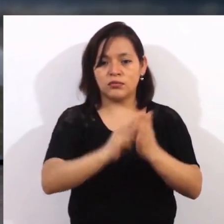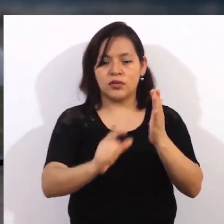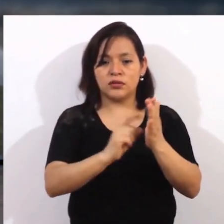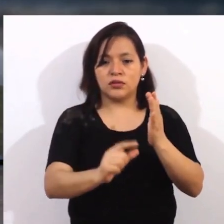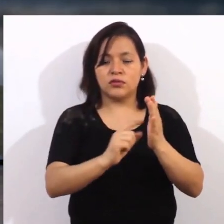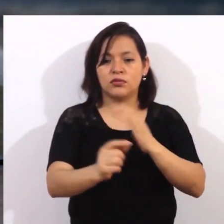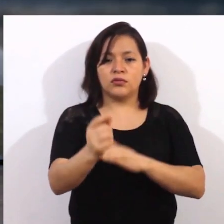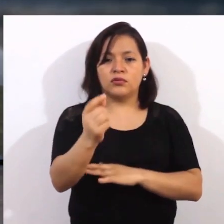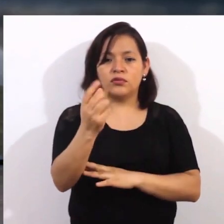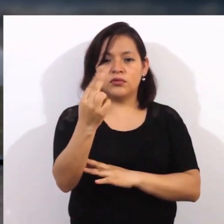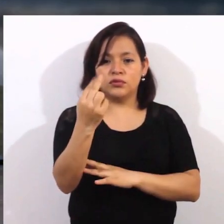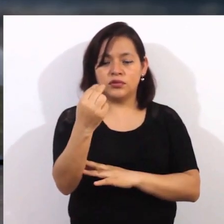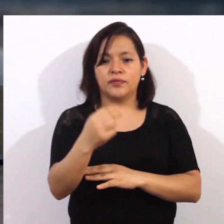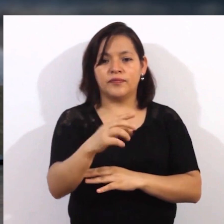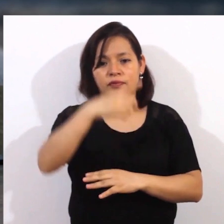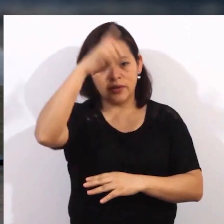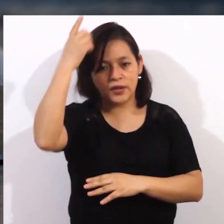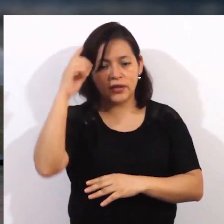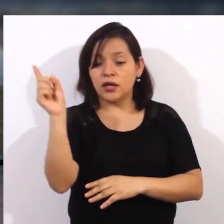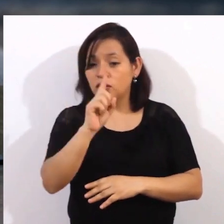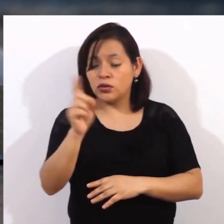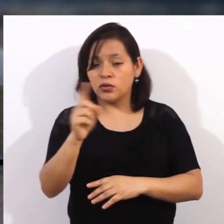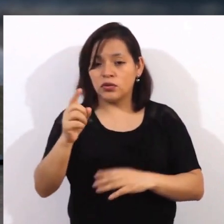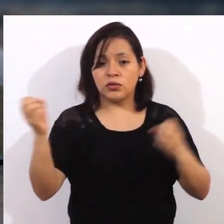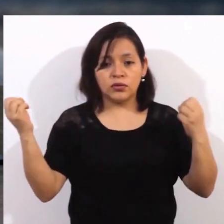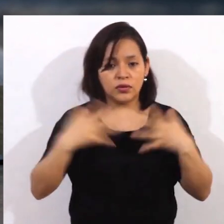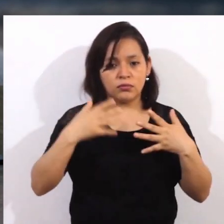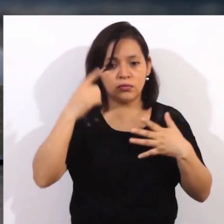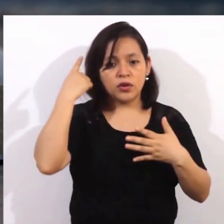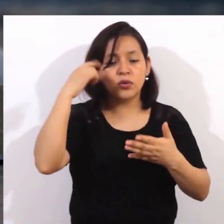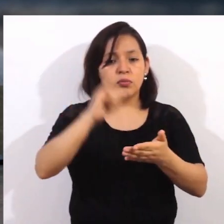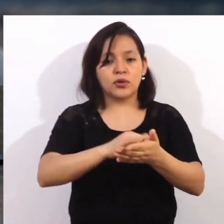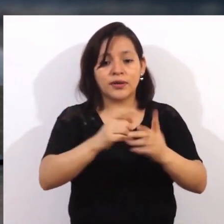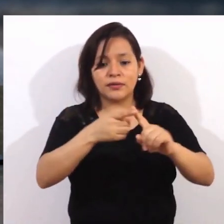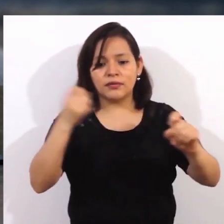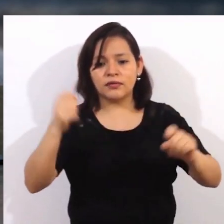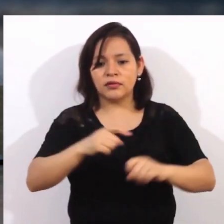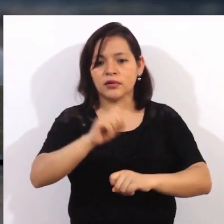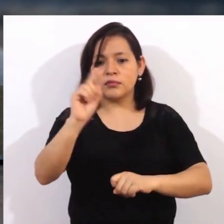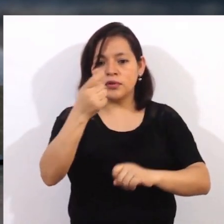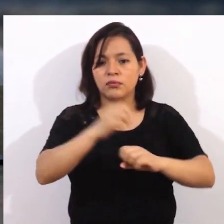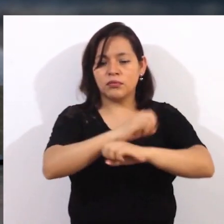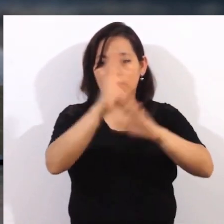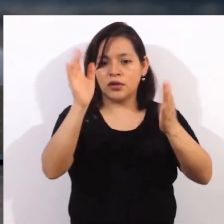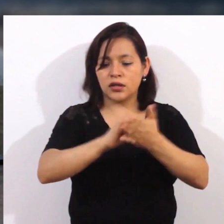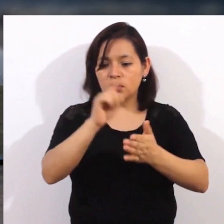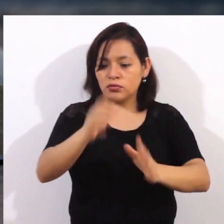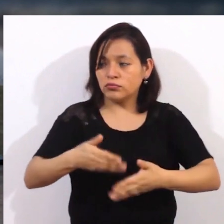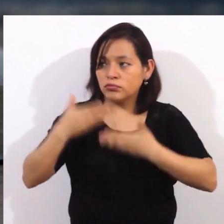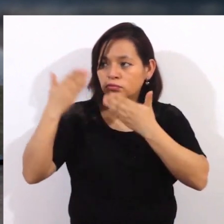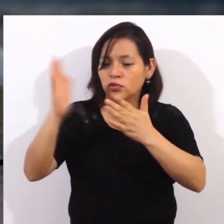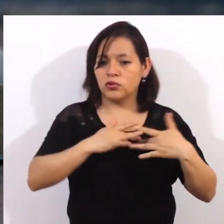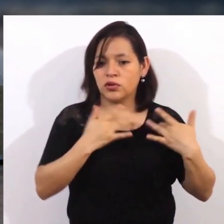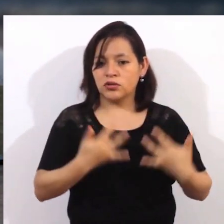12. Daniel, no temas, porque desde el primer día que dispusiste tu corazón a entender